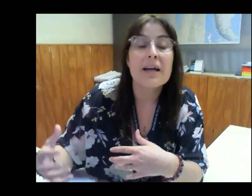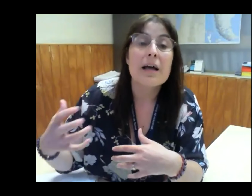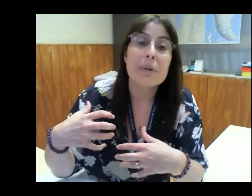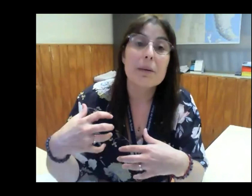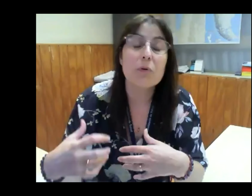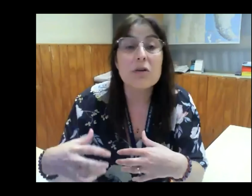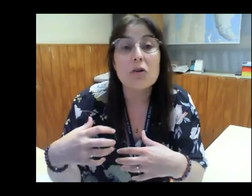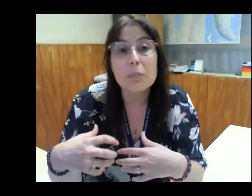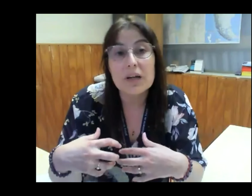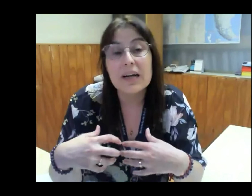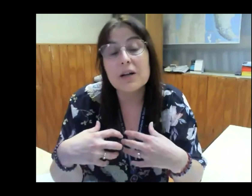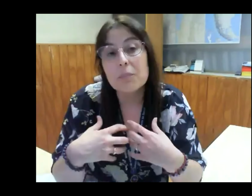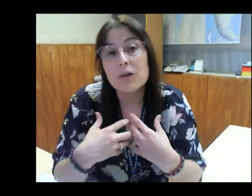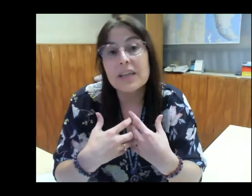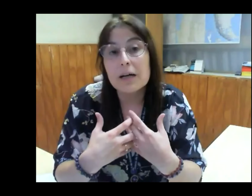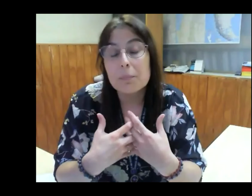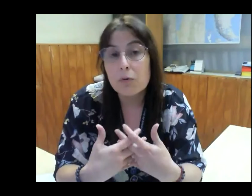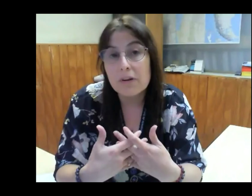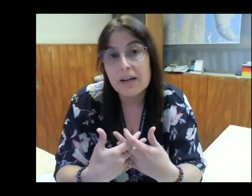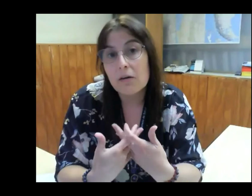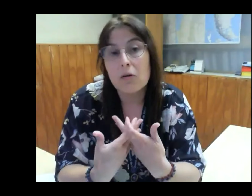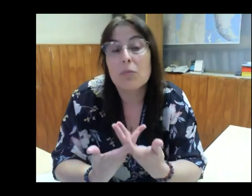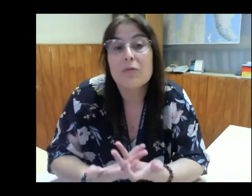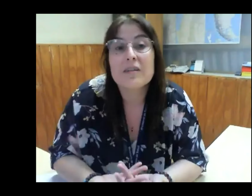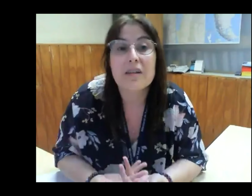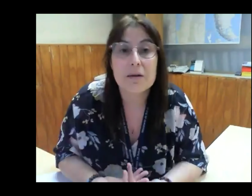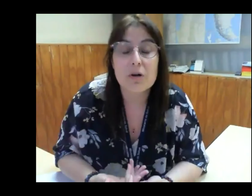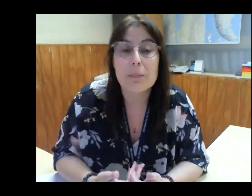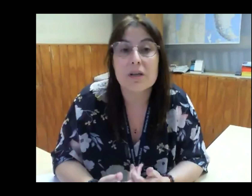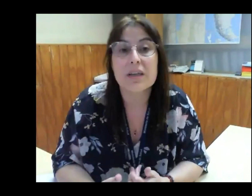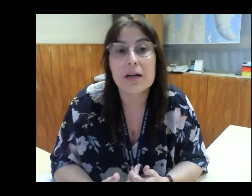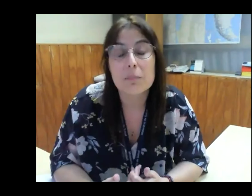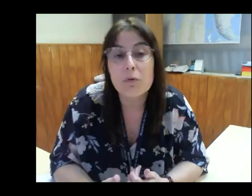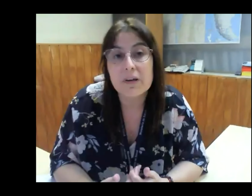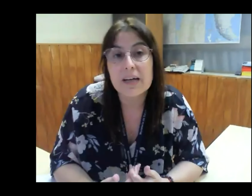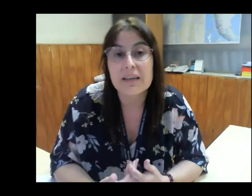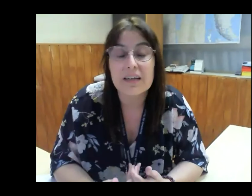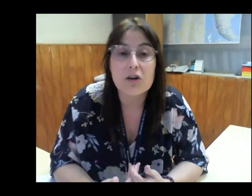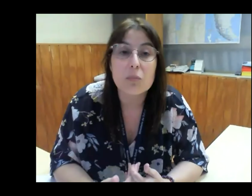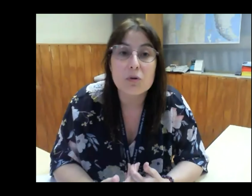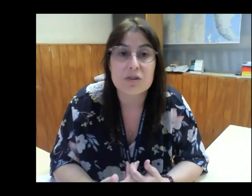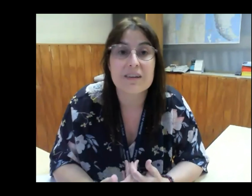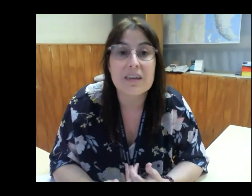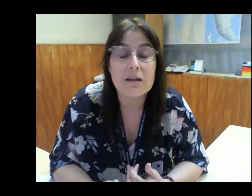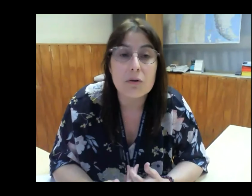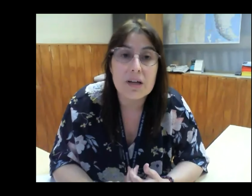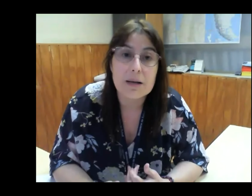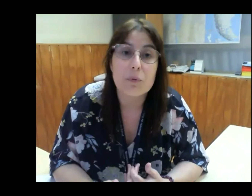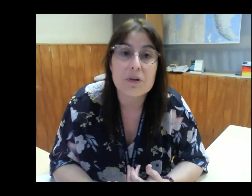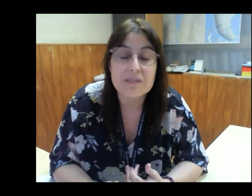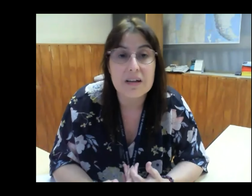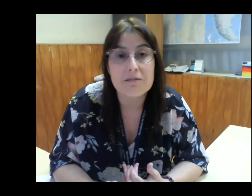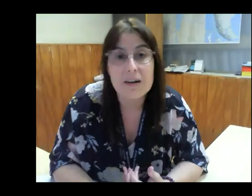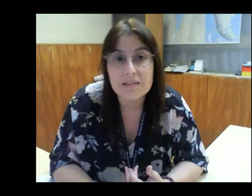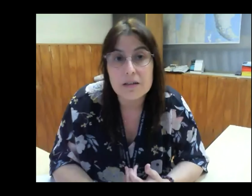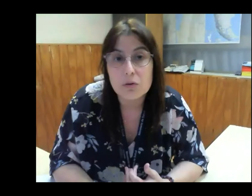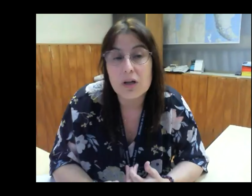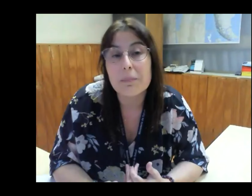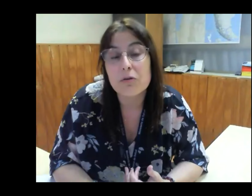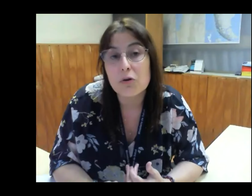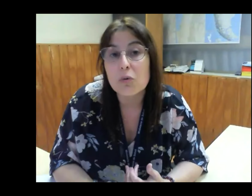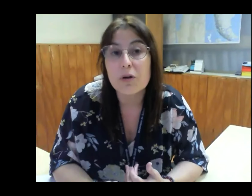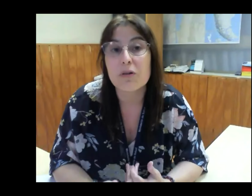estudiar para poder incorporar a las políticas públicas. Como bien sabemos, las políticas públicas tienen como sentido el poder salvar,